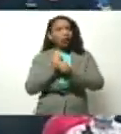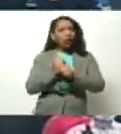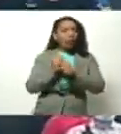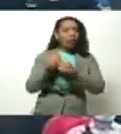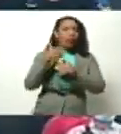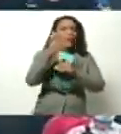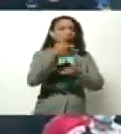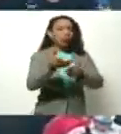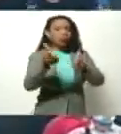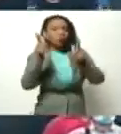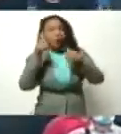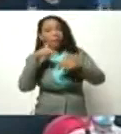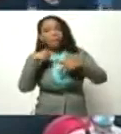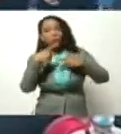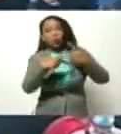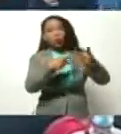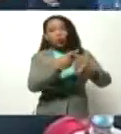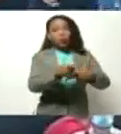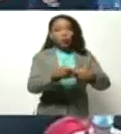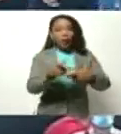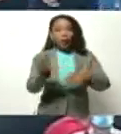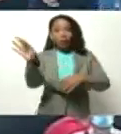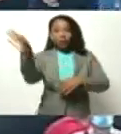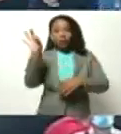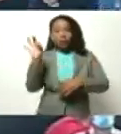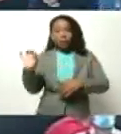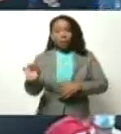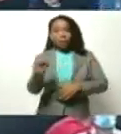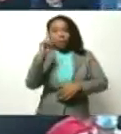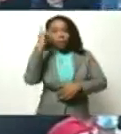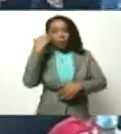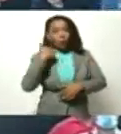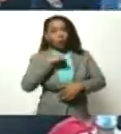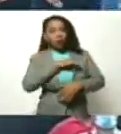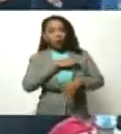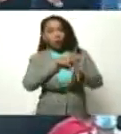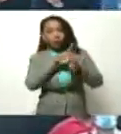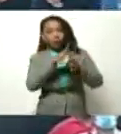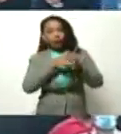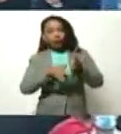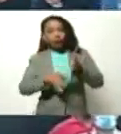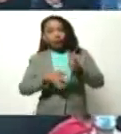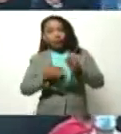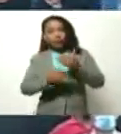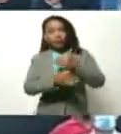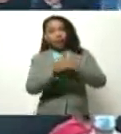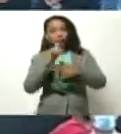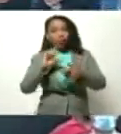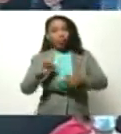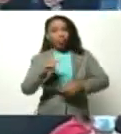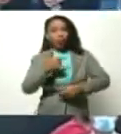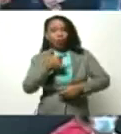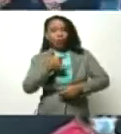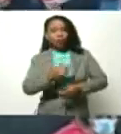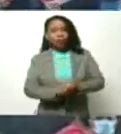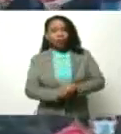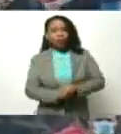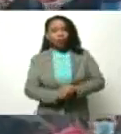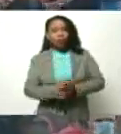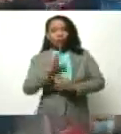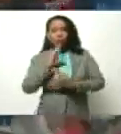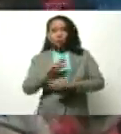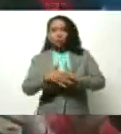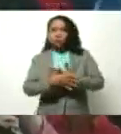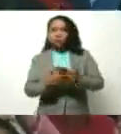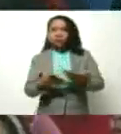de la autorización del proceso para elegir en primaria a nuestras estructuras saliéramos dividido y ha resultado